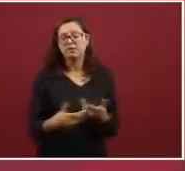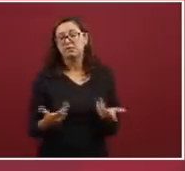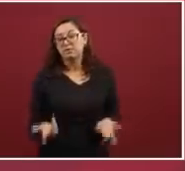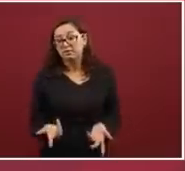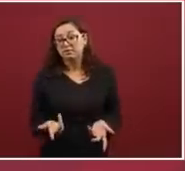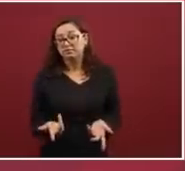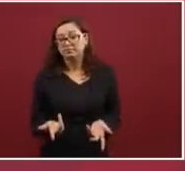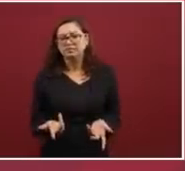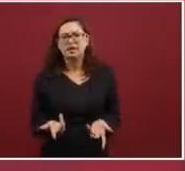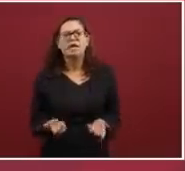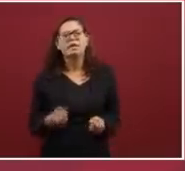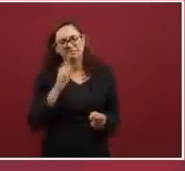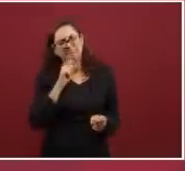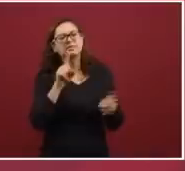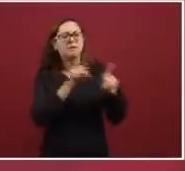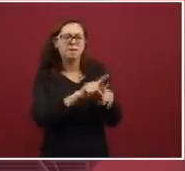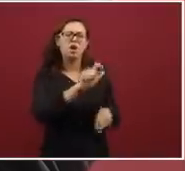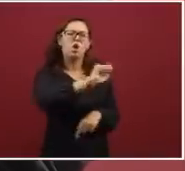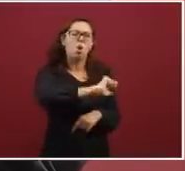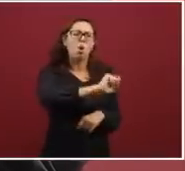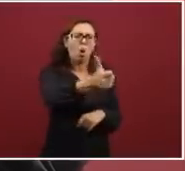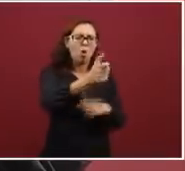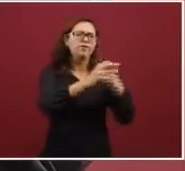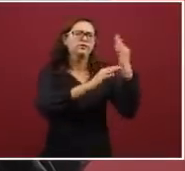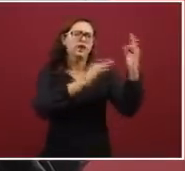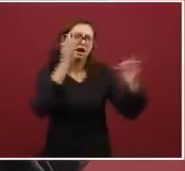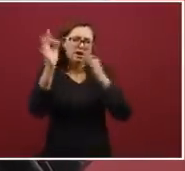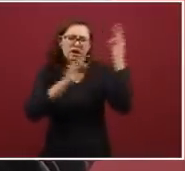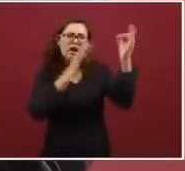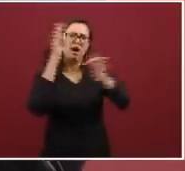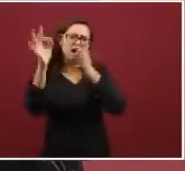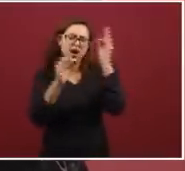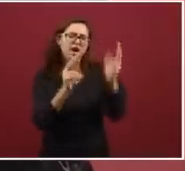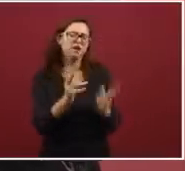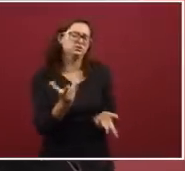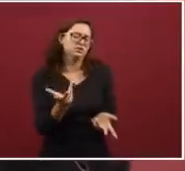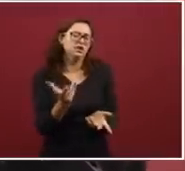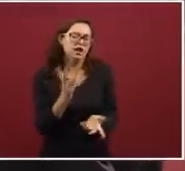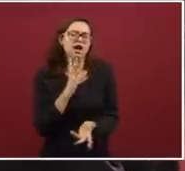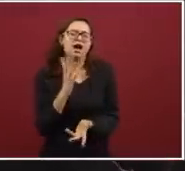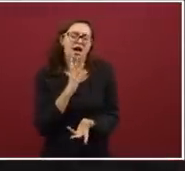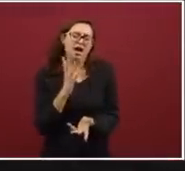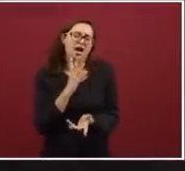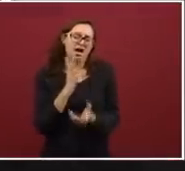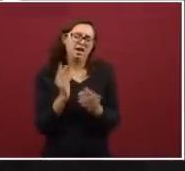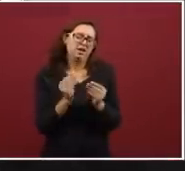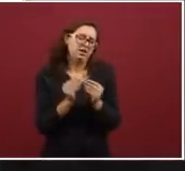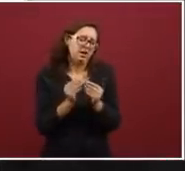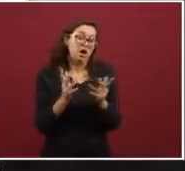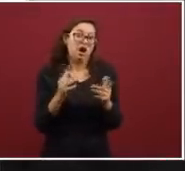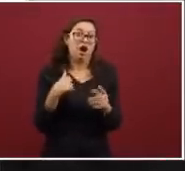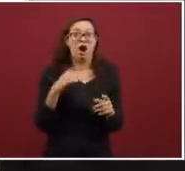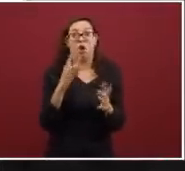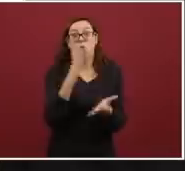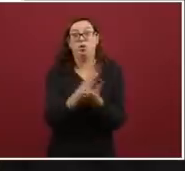se ocupaban de otras cosas, desde luego. Tampoco hay que caer en el egocentrismo, ¿no?